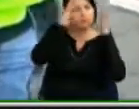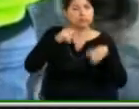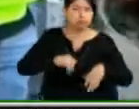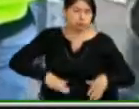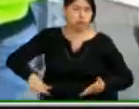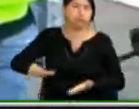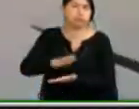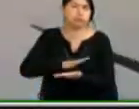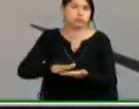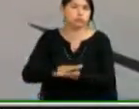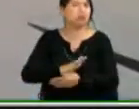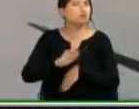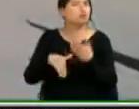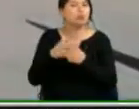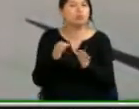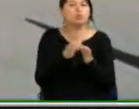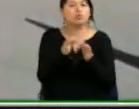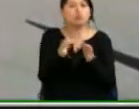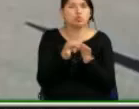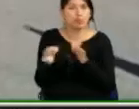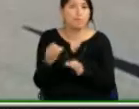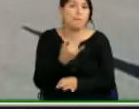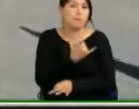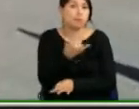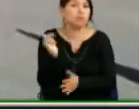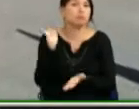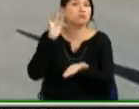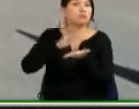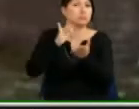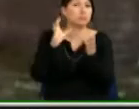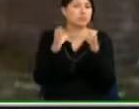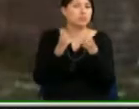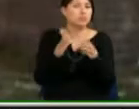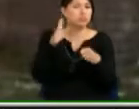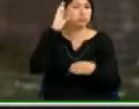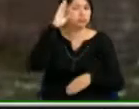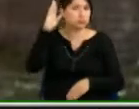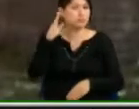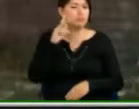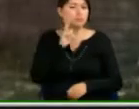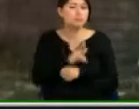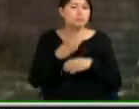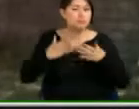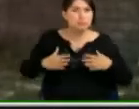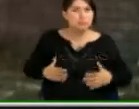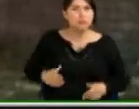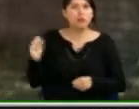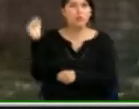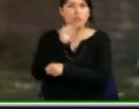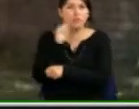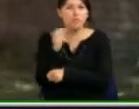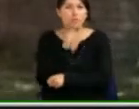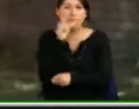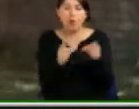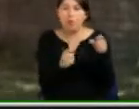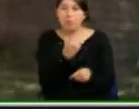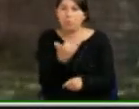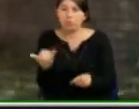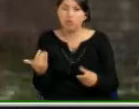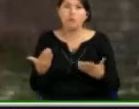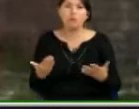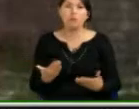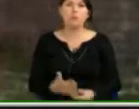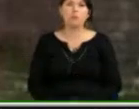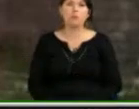del corregimiento de todos los municipios, en donde hacen presencia a los uniformados que requisan los vehículos y las personas